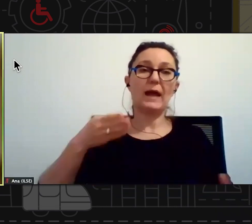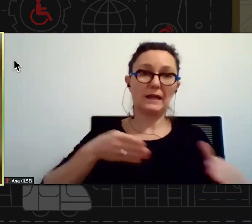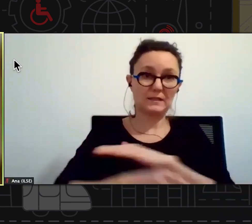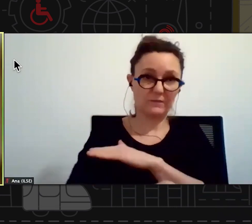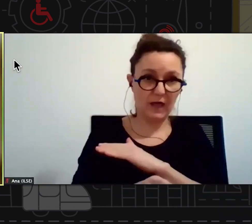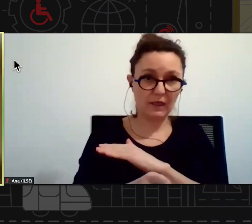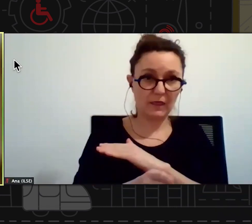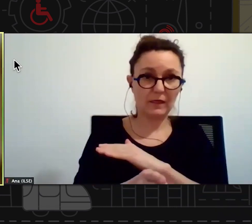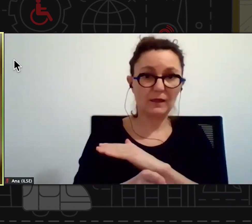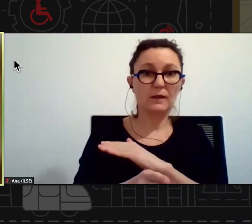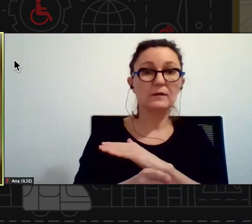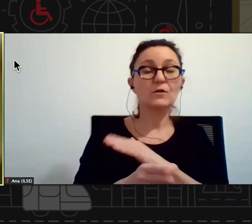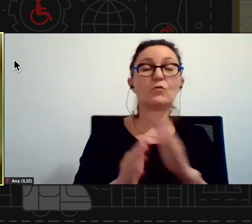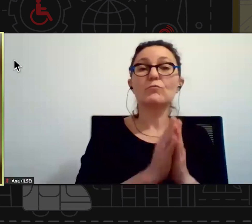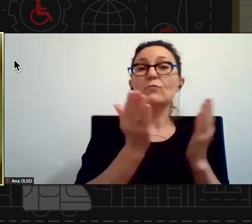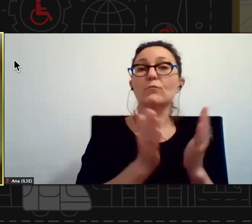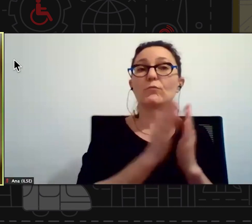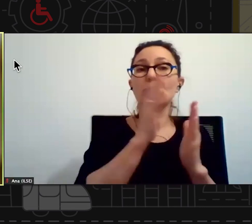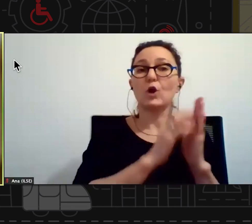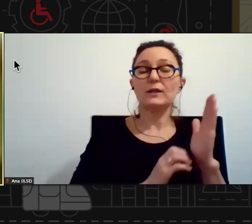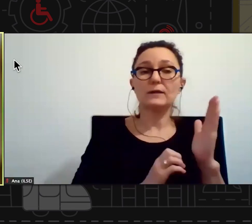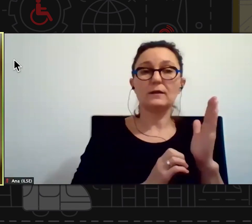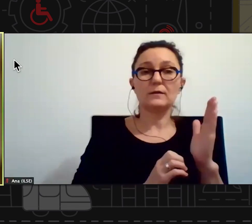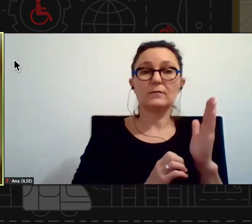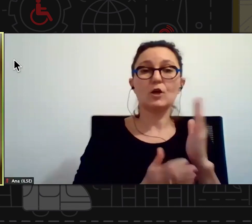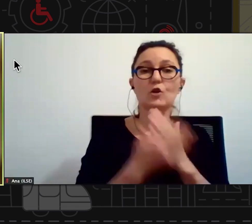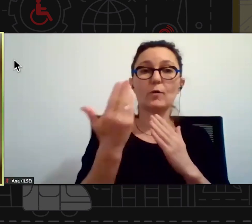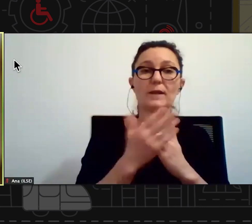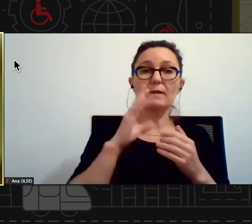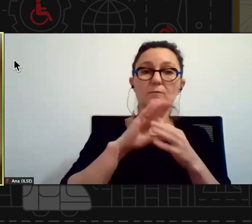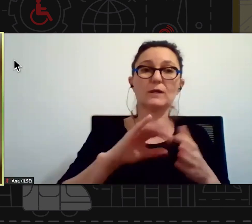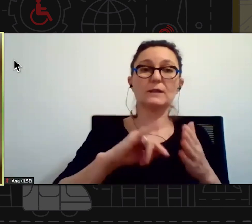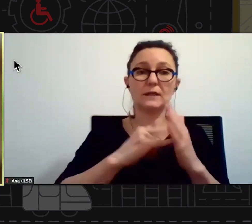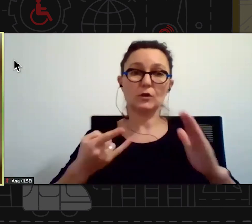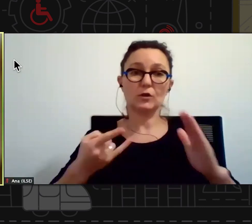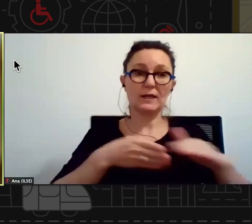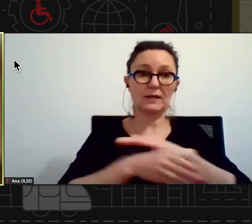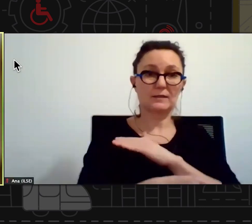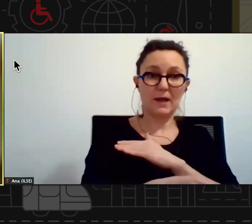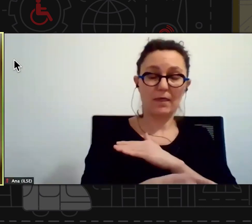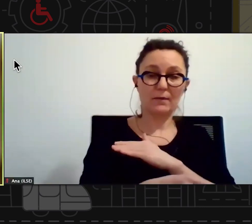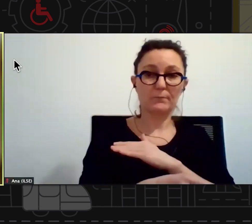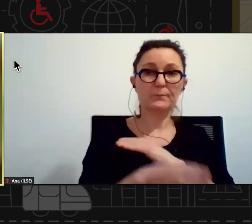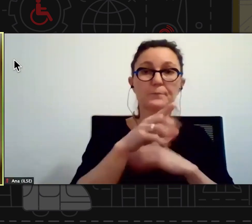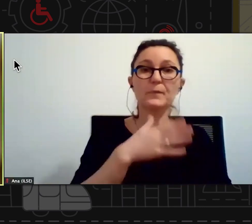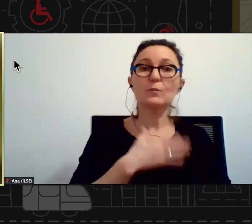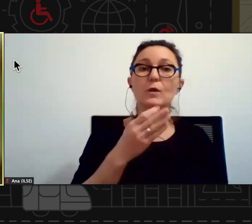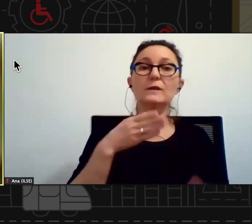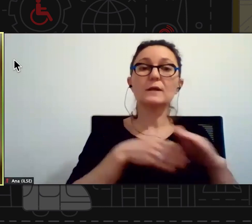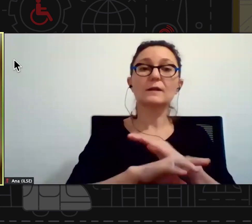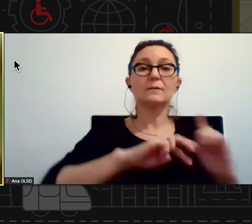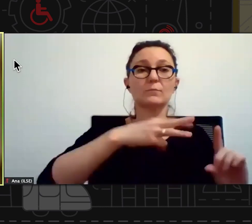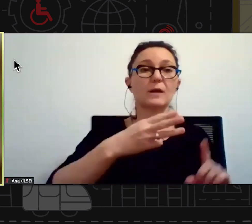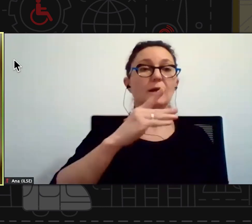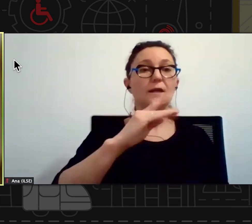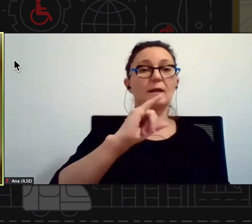bueno, pues es un boletín en el cual aparecen novedades relacionadas con tecnología y accesibilidad. Podéis entrar en el portal